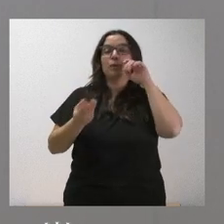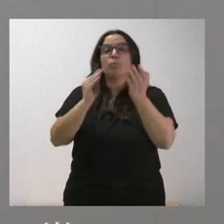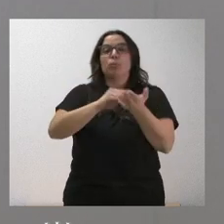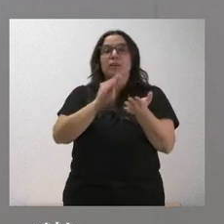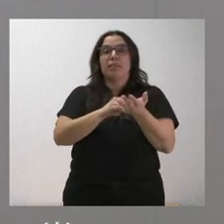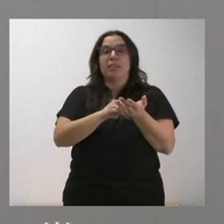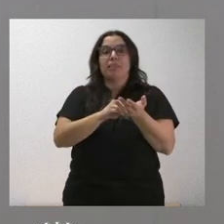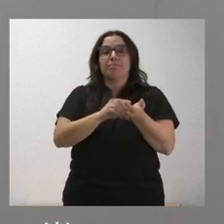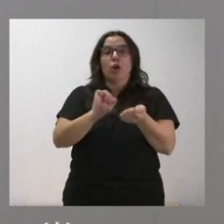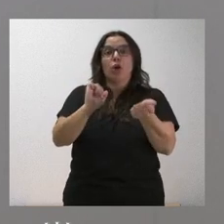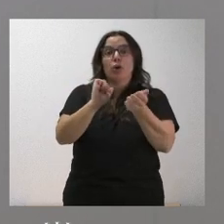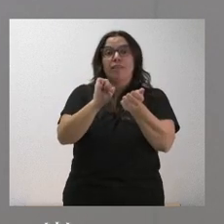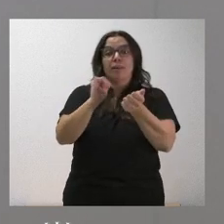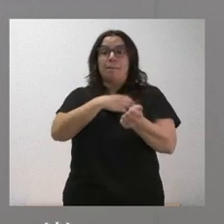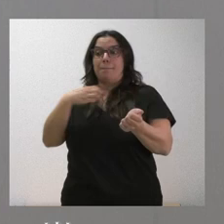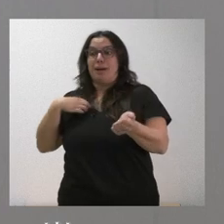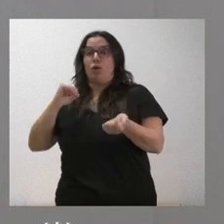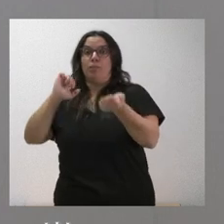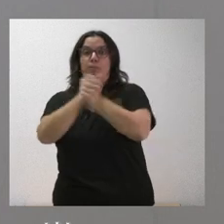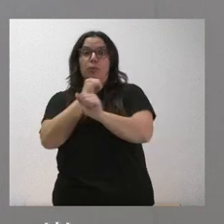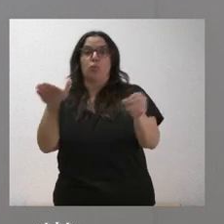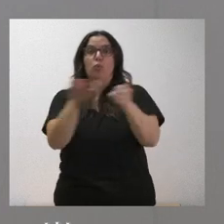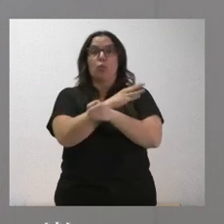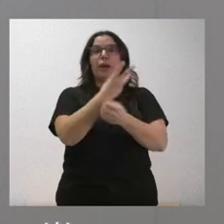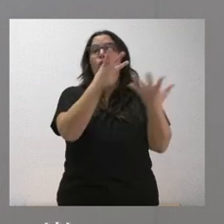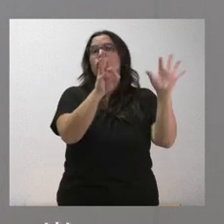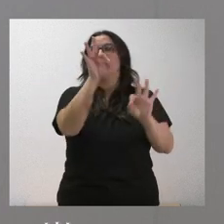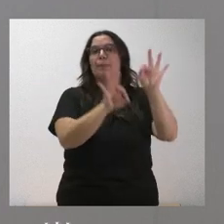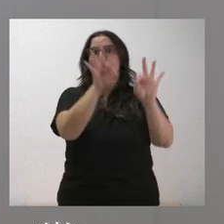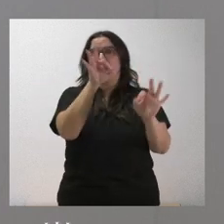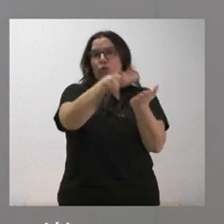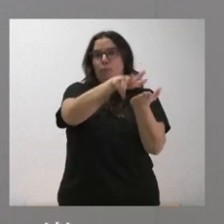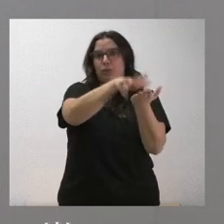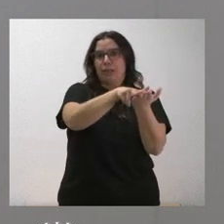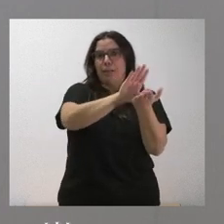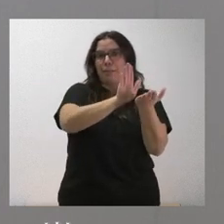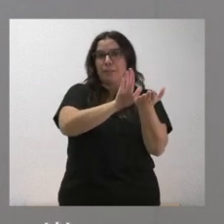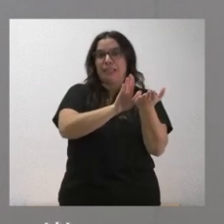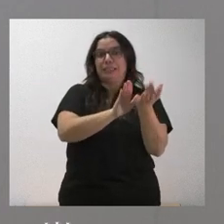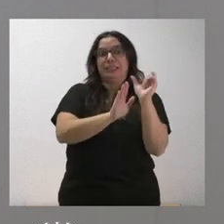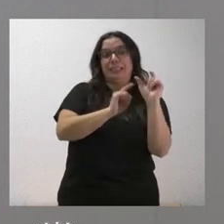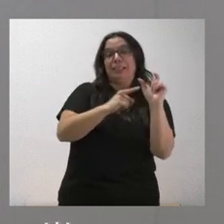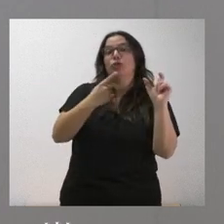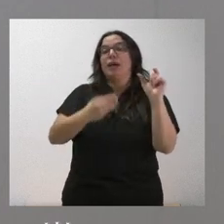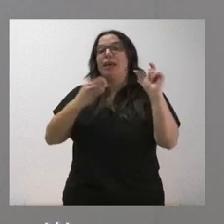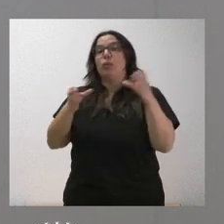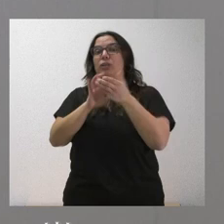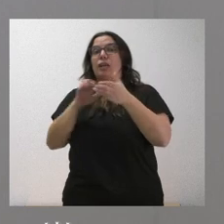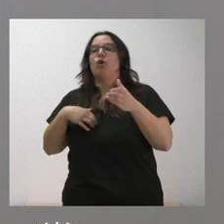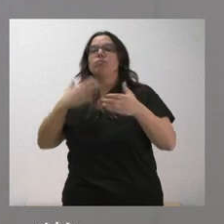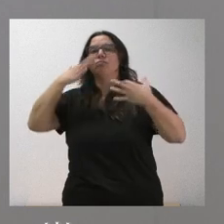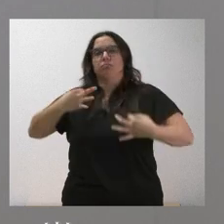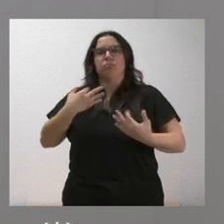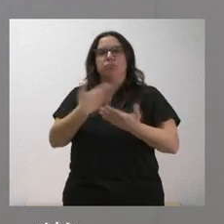el crédito que se otorga por las entidades financieras alcanza el 80% del valor de la vivienda y lo que hace la junta de Castilla y leónes dar una garantía